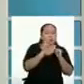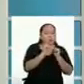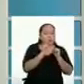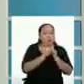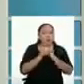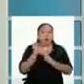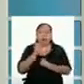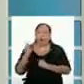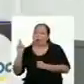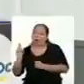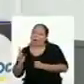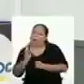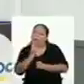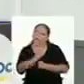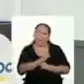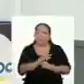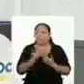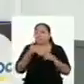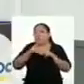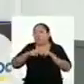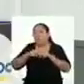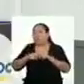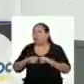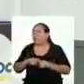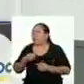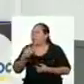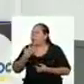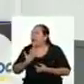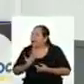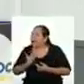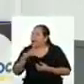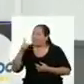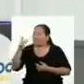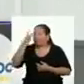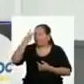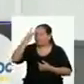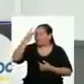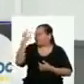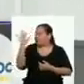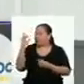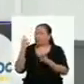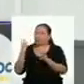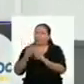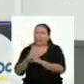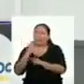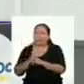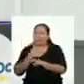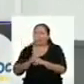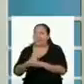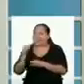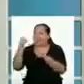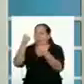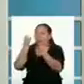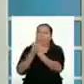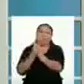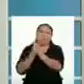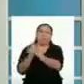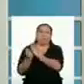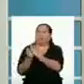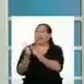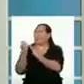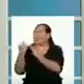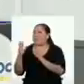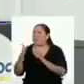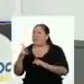progresión según sea el caso. Paso, profe, usted es una sabia de las matemáticas, una super capa, ya no ya.